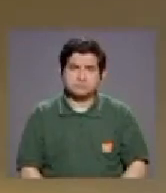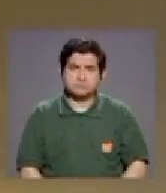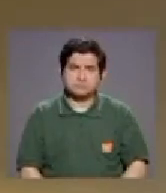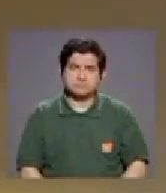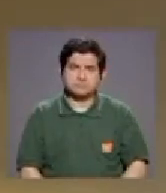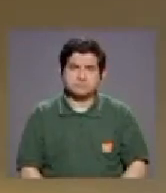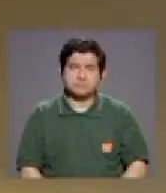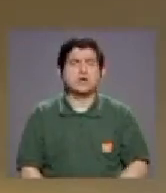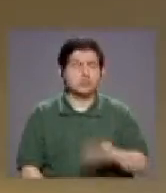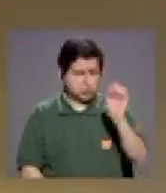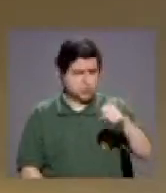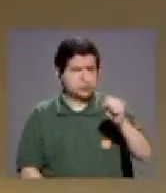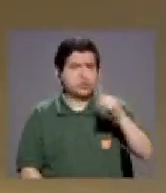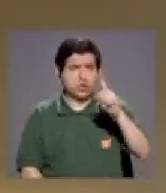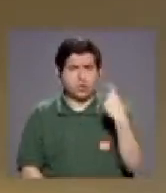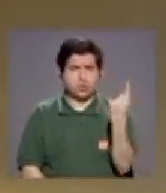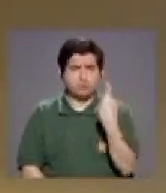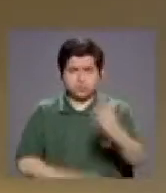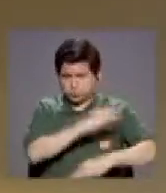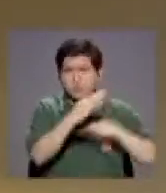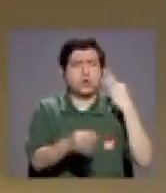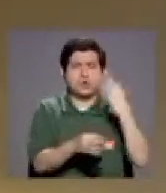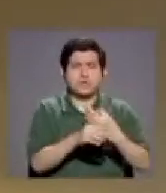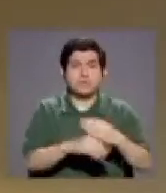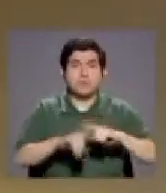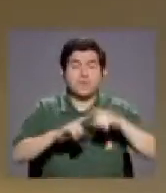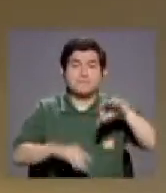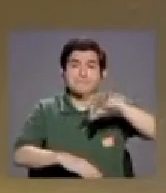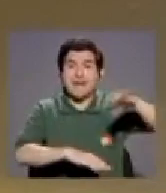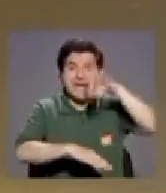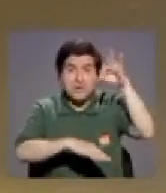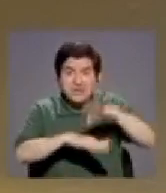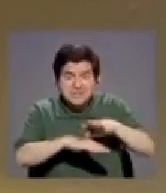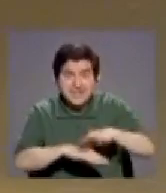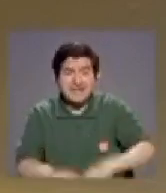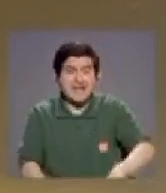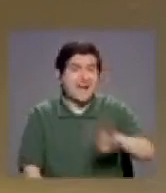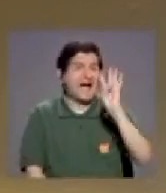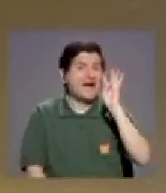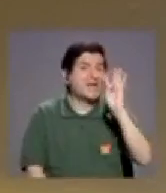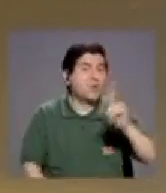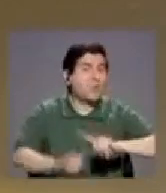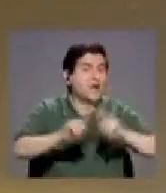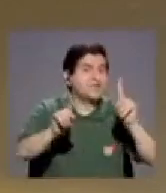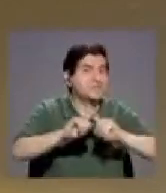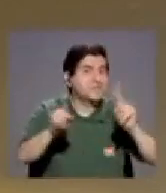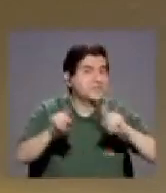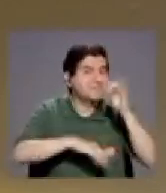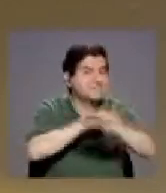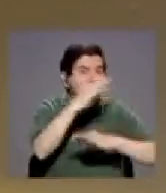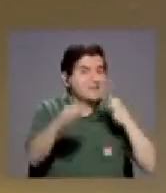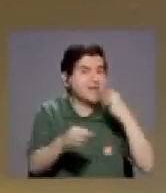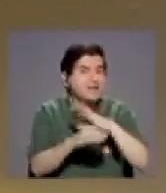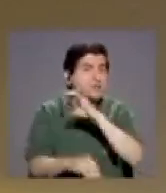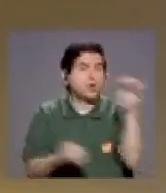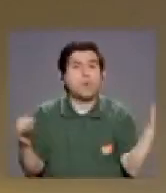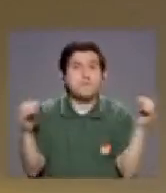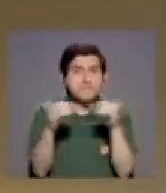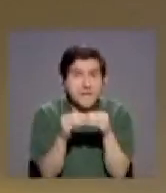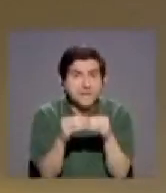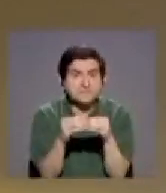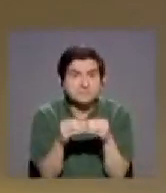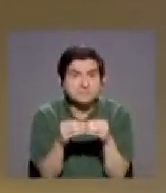se me escapó el nombre, sí. Un solo tipo. En cambio, en el dengue hay por lo menos 4 más los derivados. Entonces,